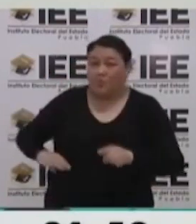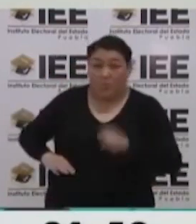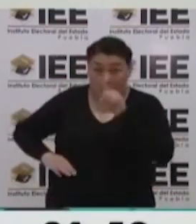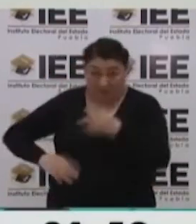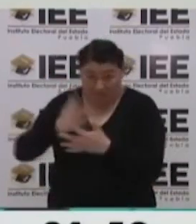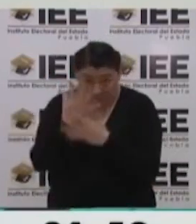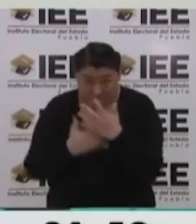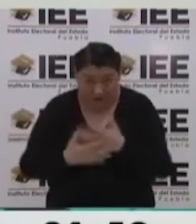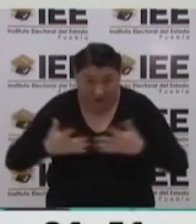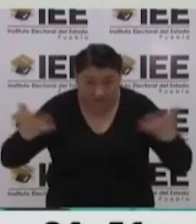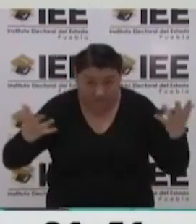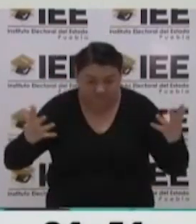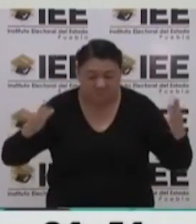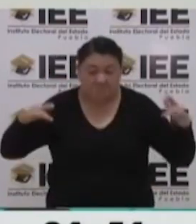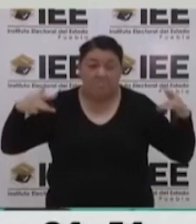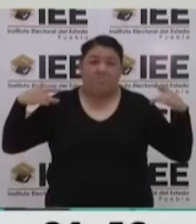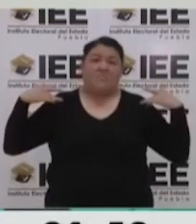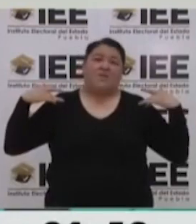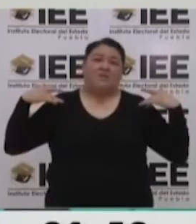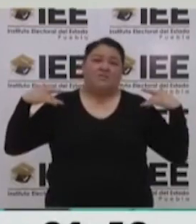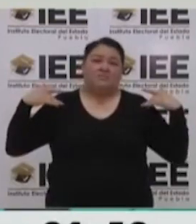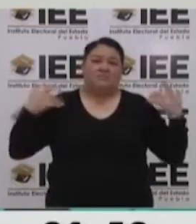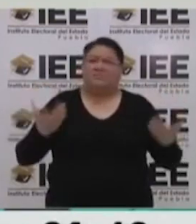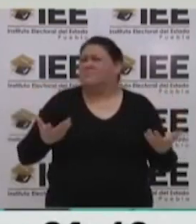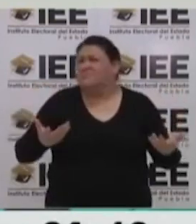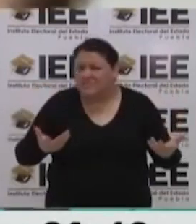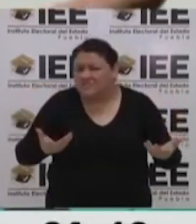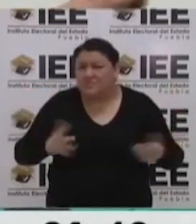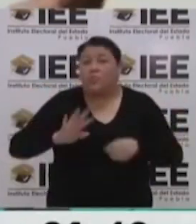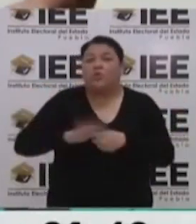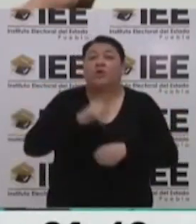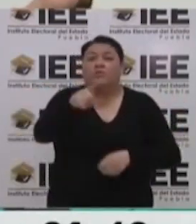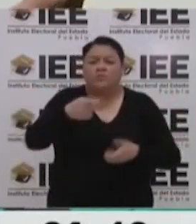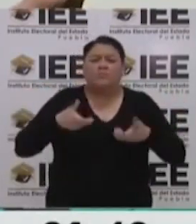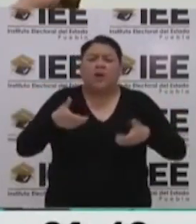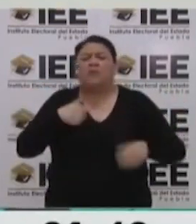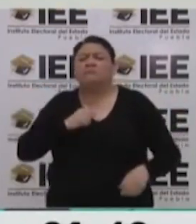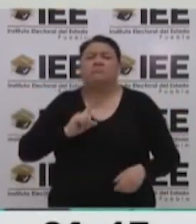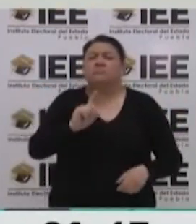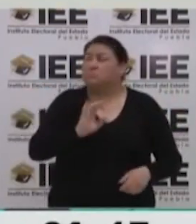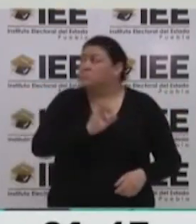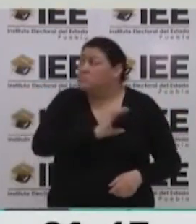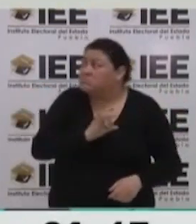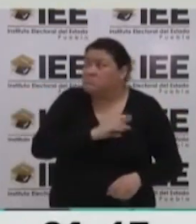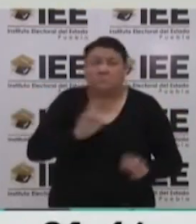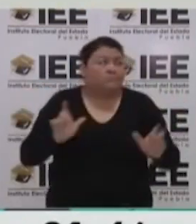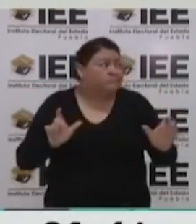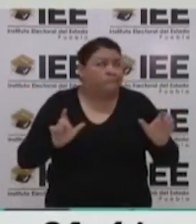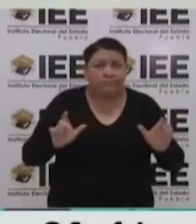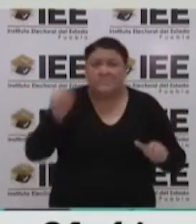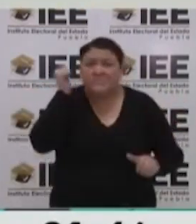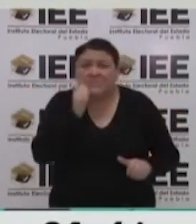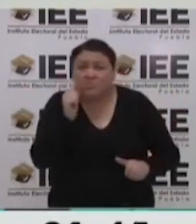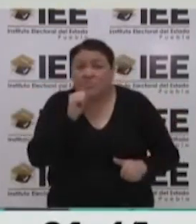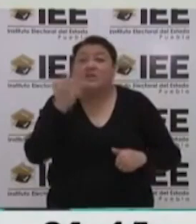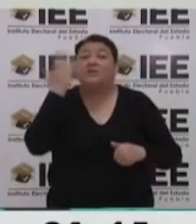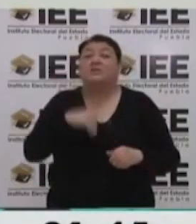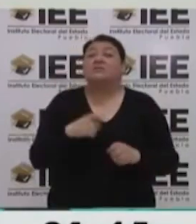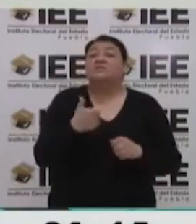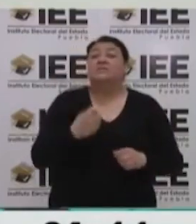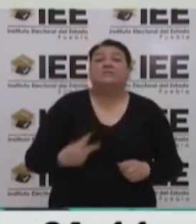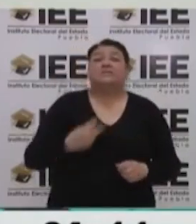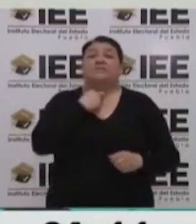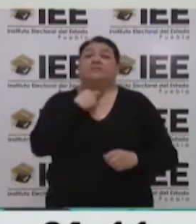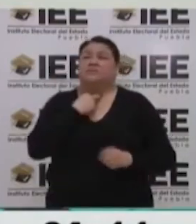hecho nada están mal porque tú te sientes inseguro al salir a la calle están mal porque esta crisis económica el gobierno